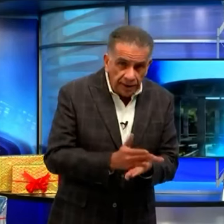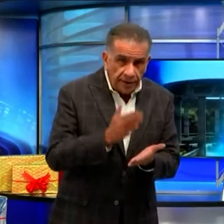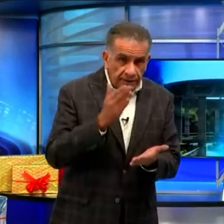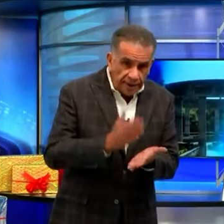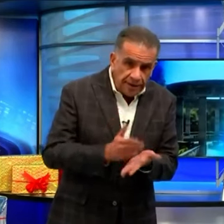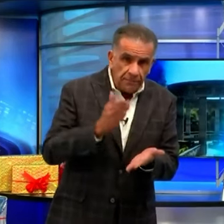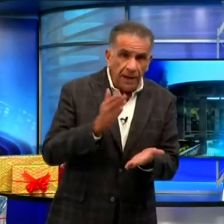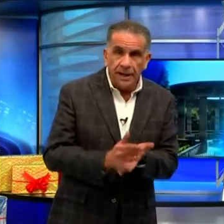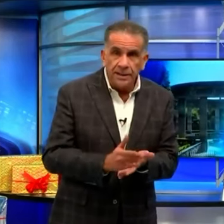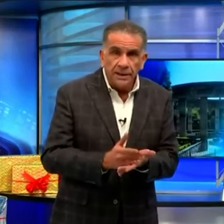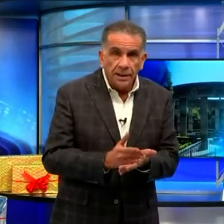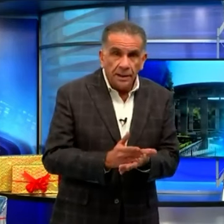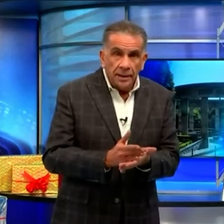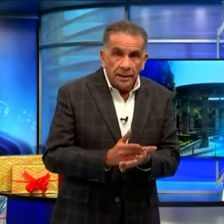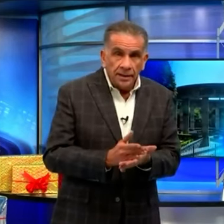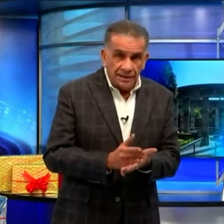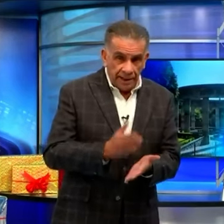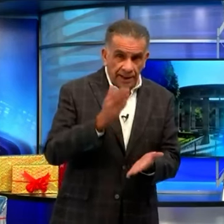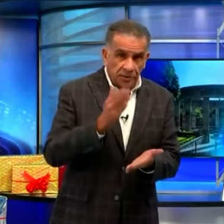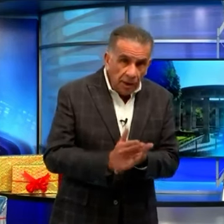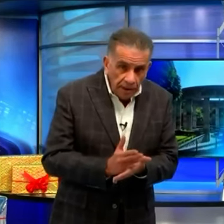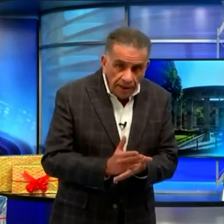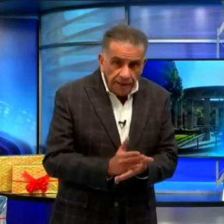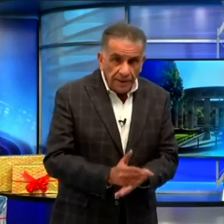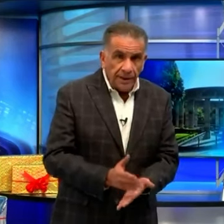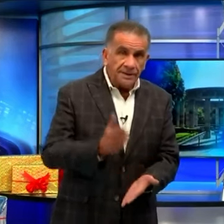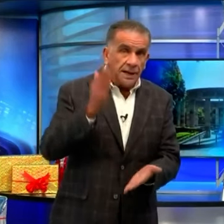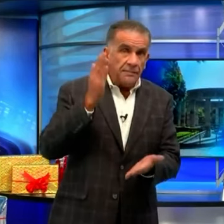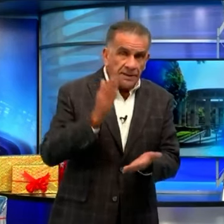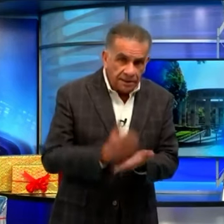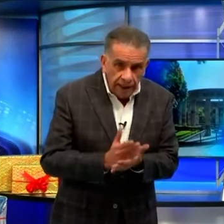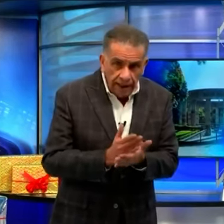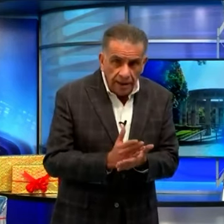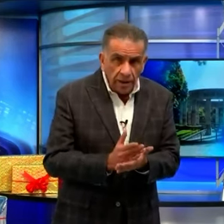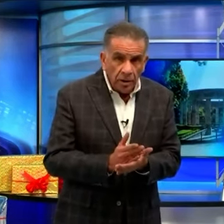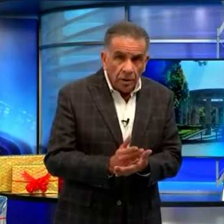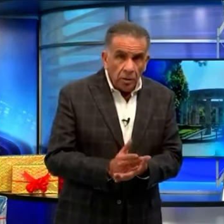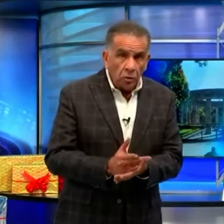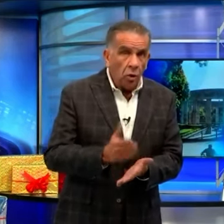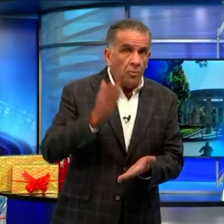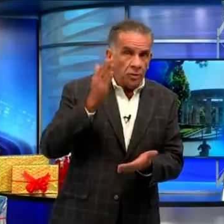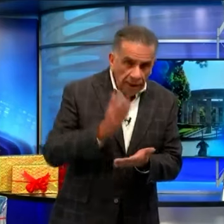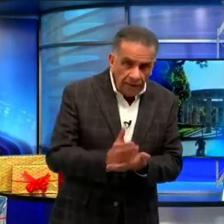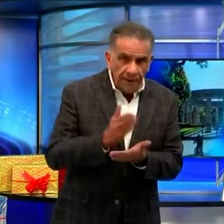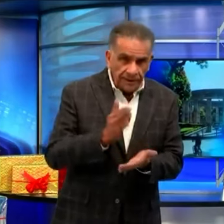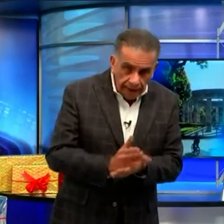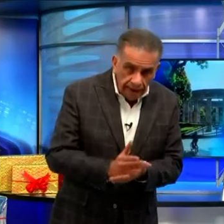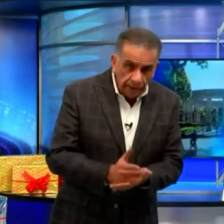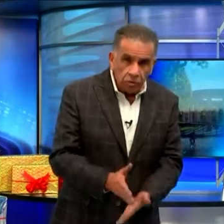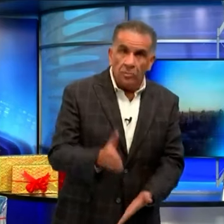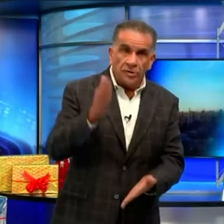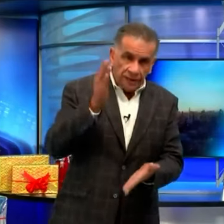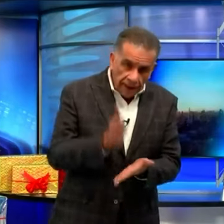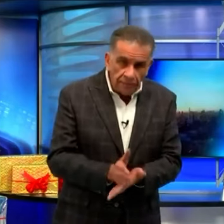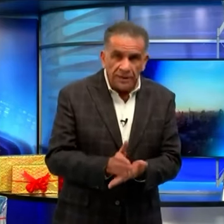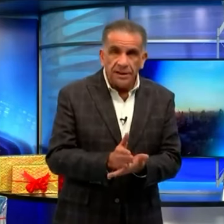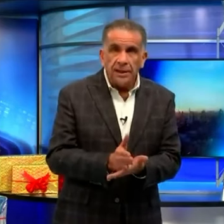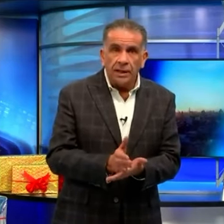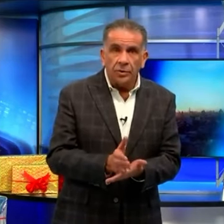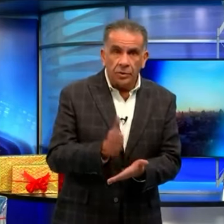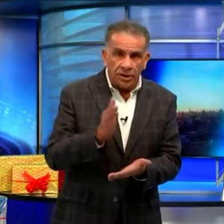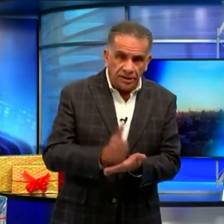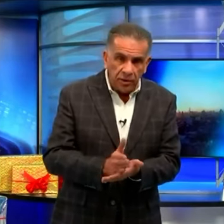periodistas de este país se resuelvan, se investiguen, como debe de ser, como están